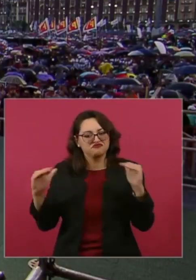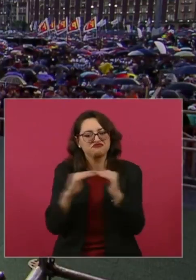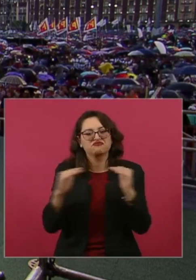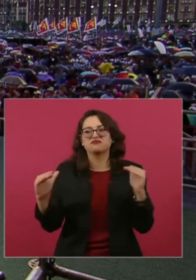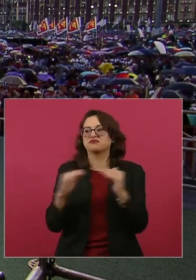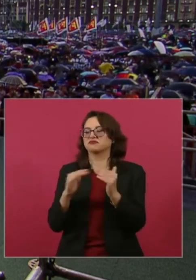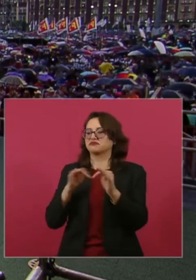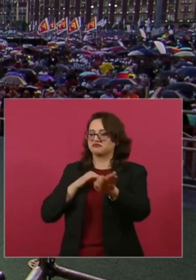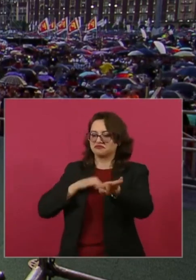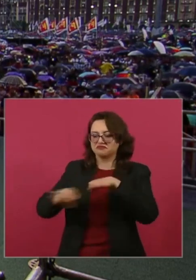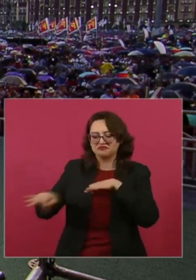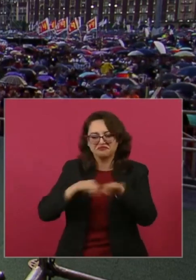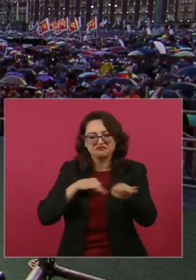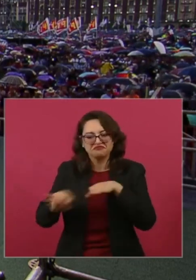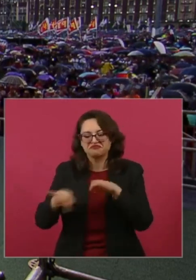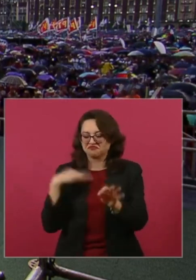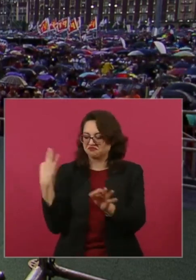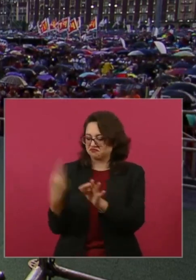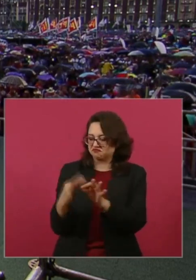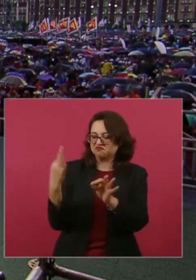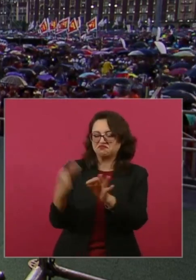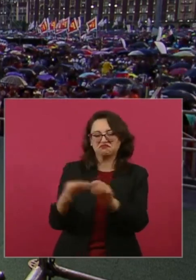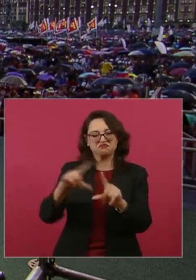leales y patriotas.